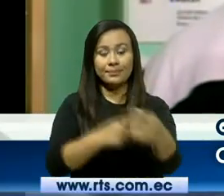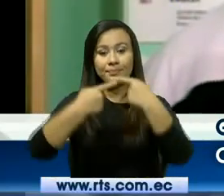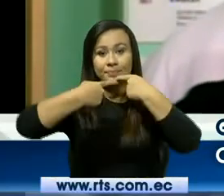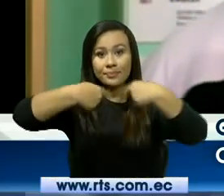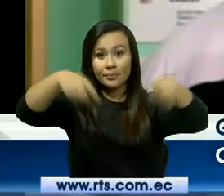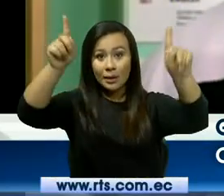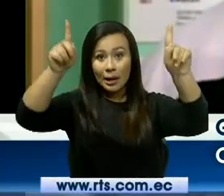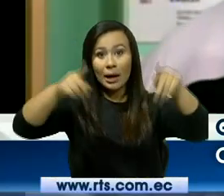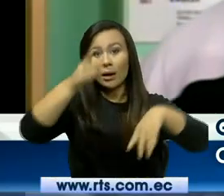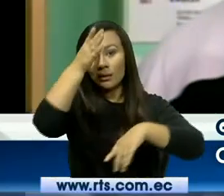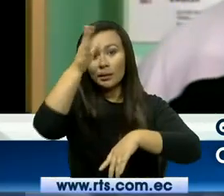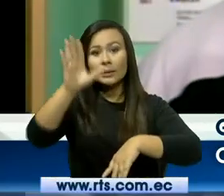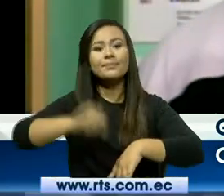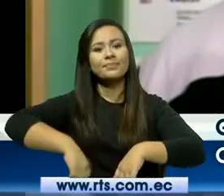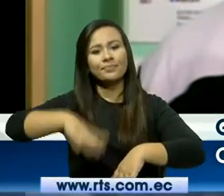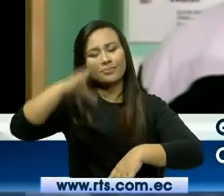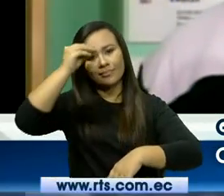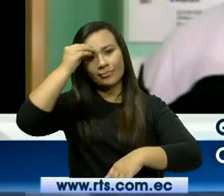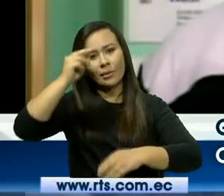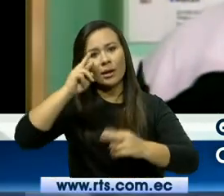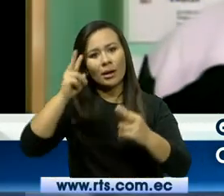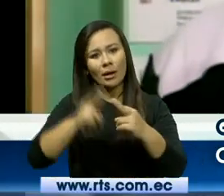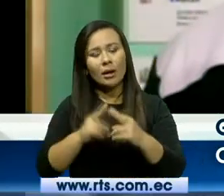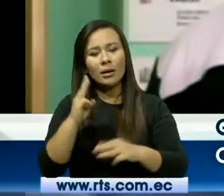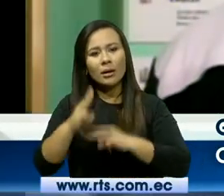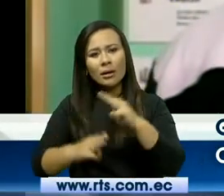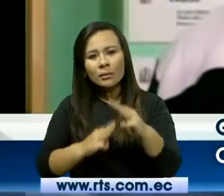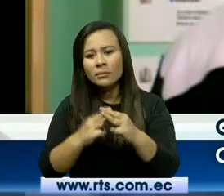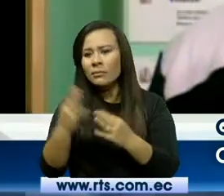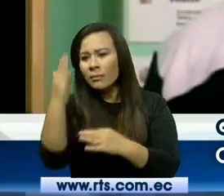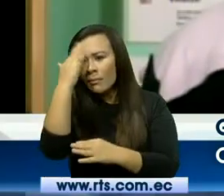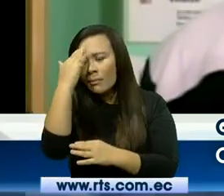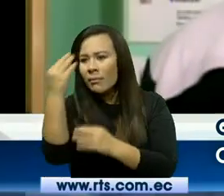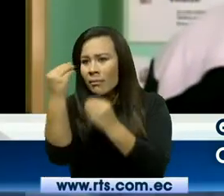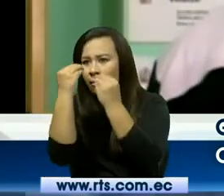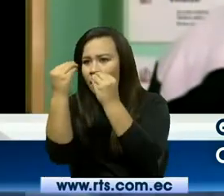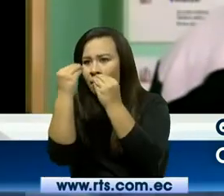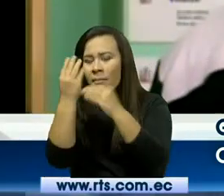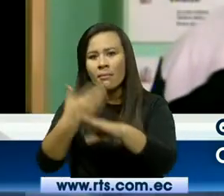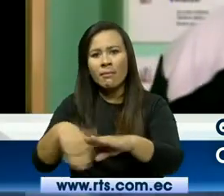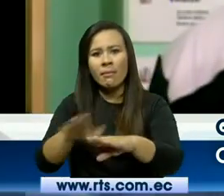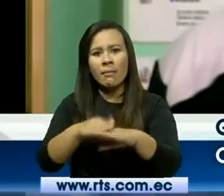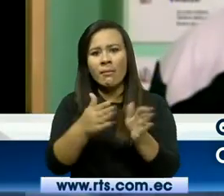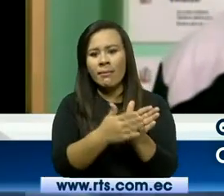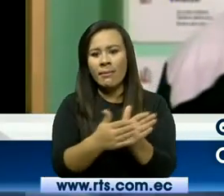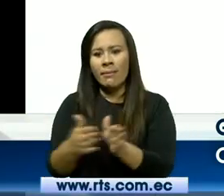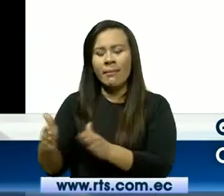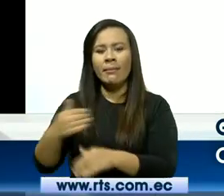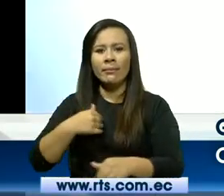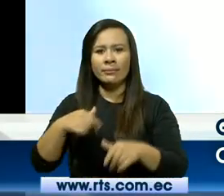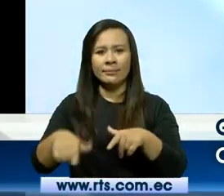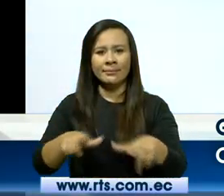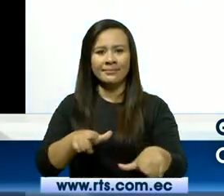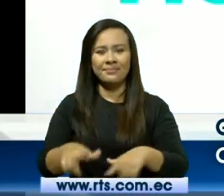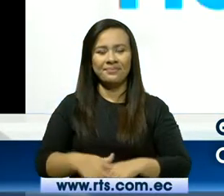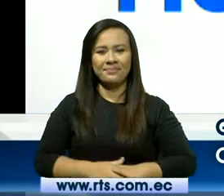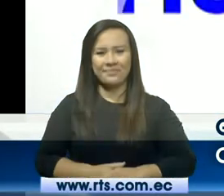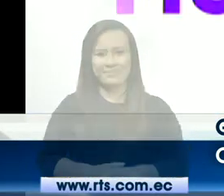la ciudadanía, el mundo, conozca un poco más sobre lo que es, en este caso, nuestro cantón.